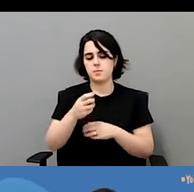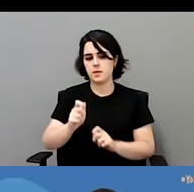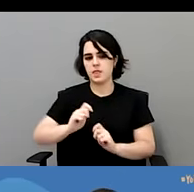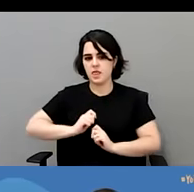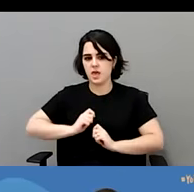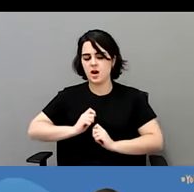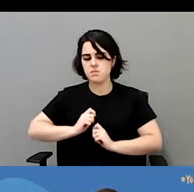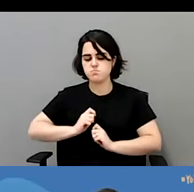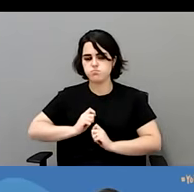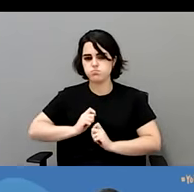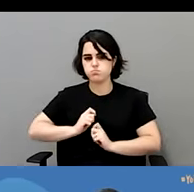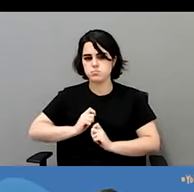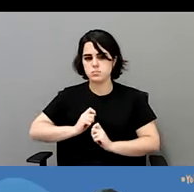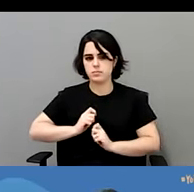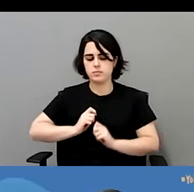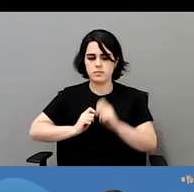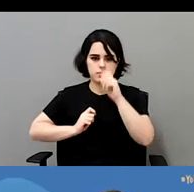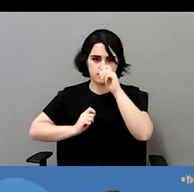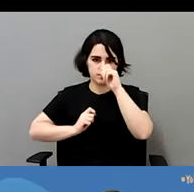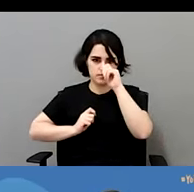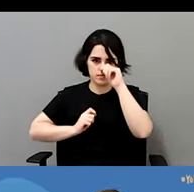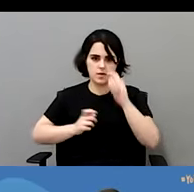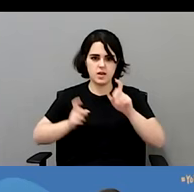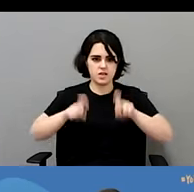en la obvia actualmente.